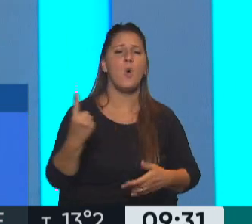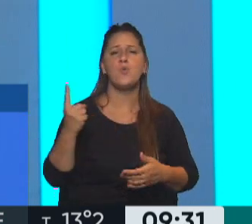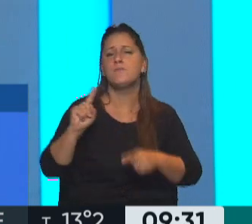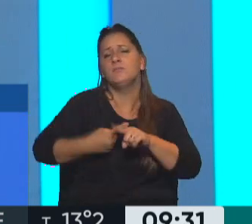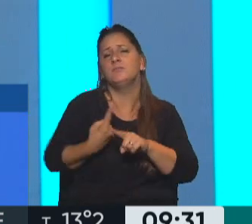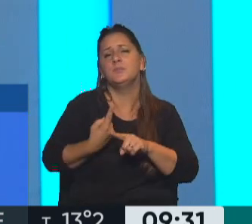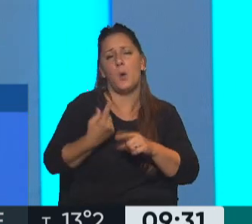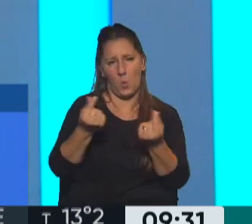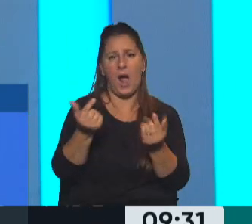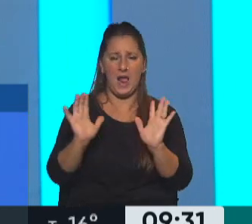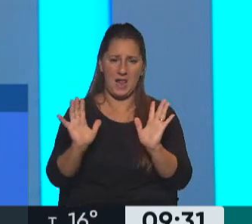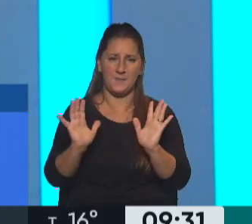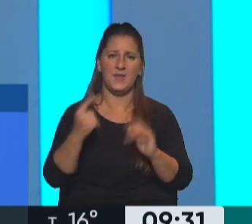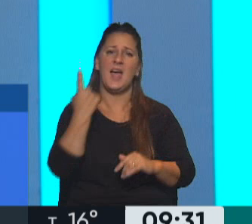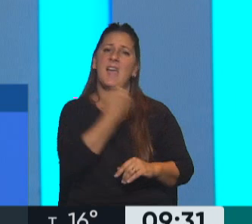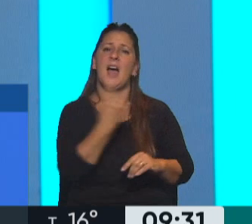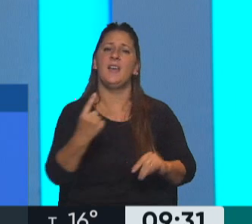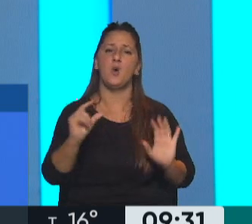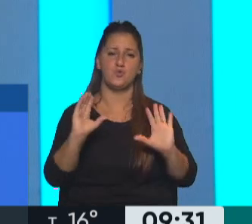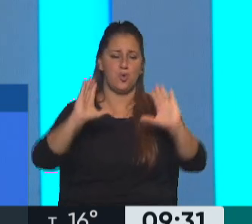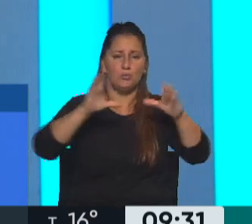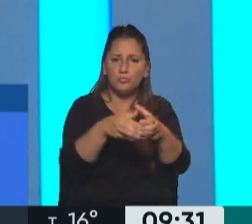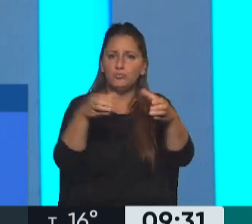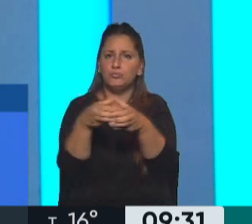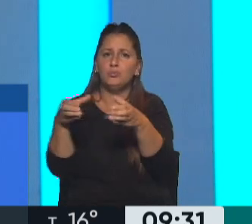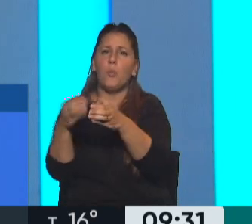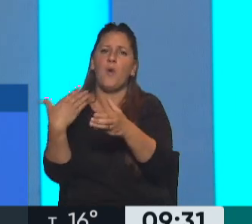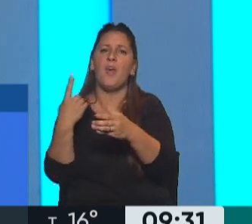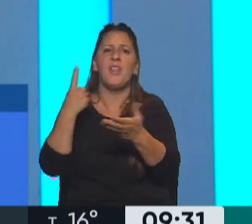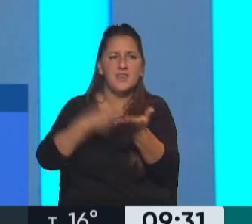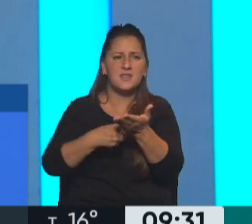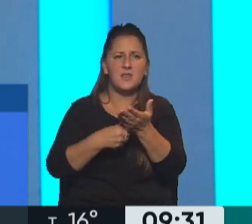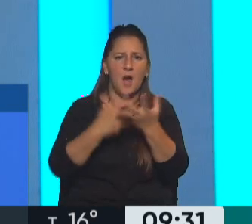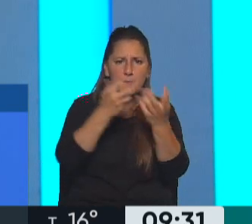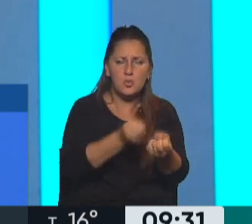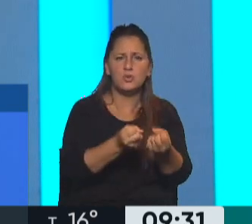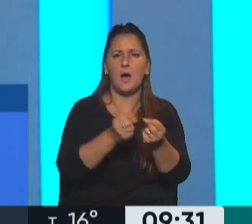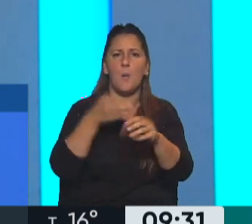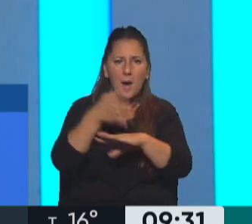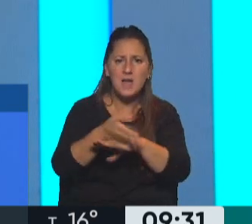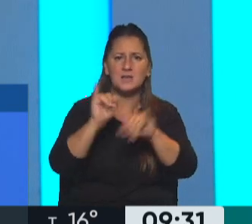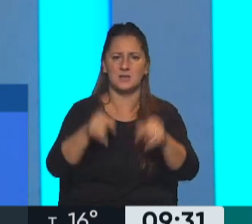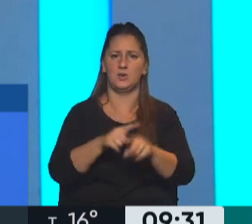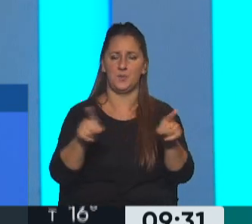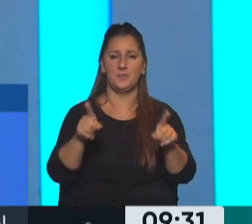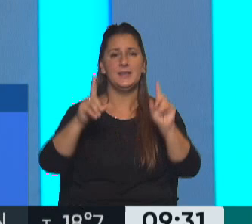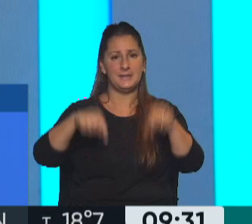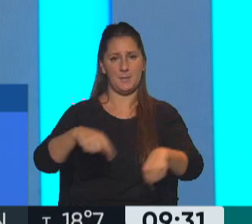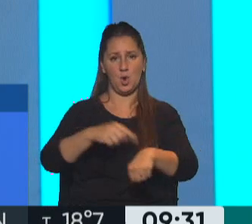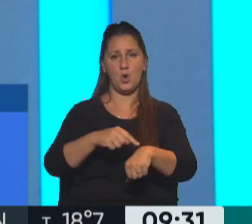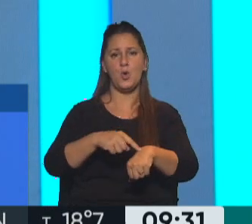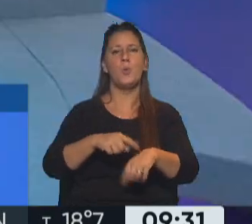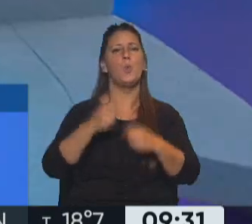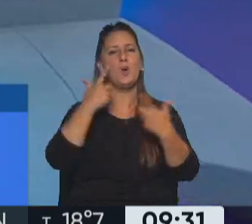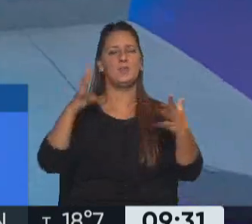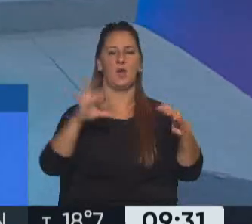que cada fuerza dentro del frente puede decidir si acompaña, porque recordemos que hoy también es una foto de unidad, porque